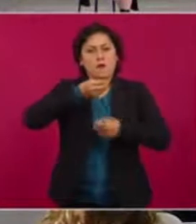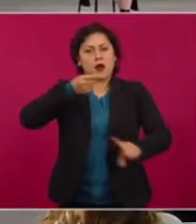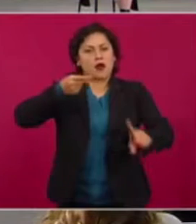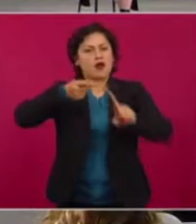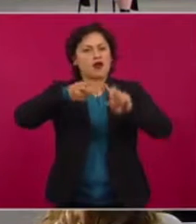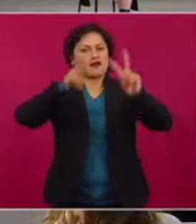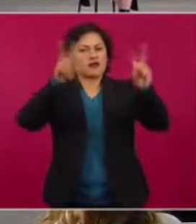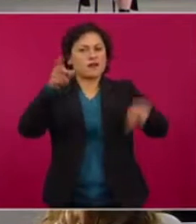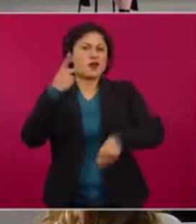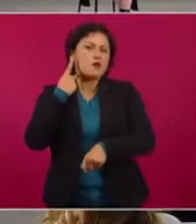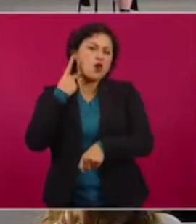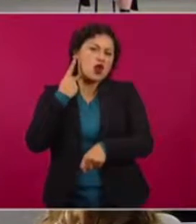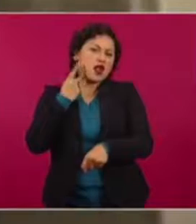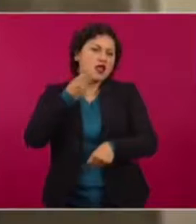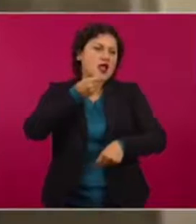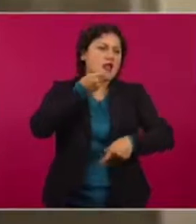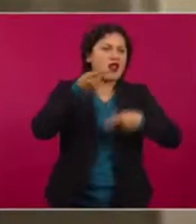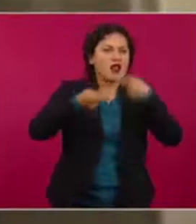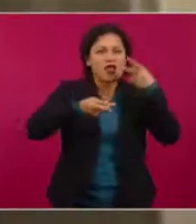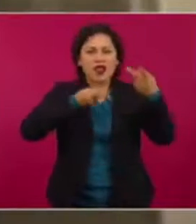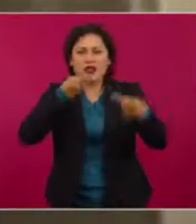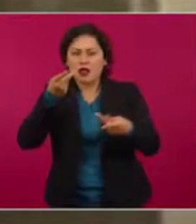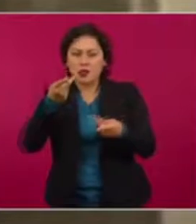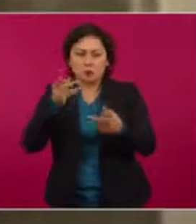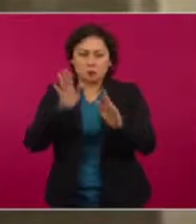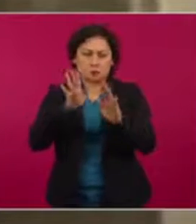politiquero de estar